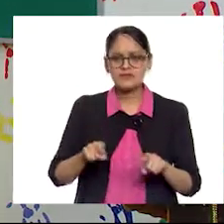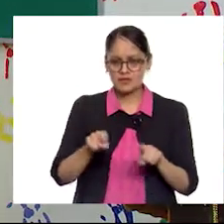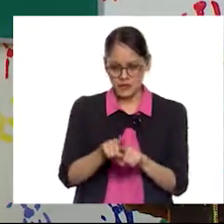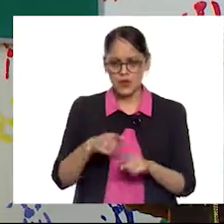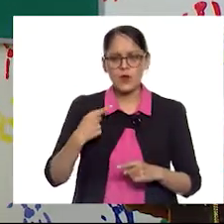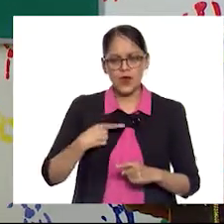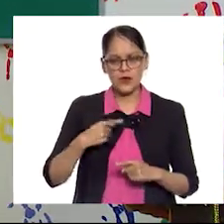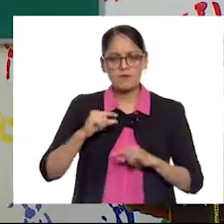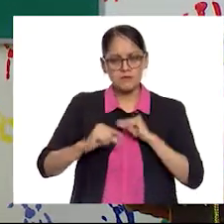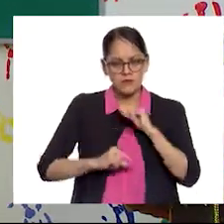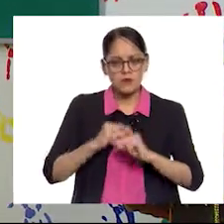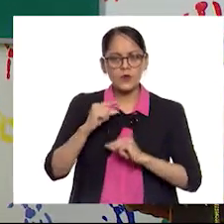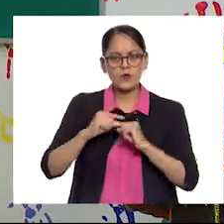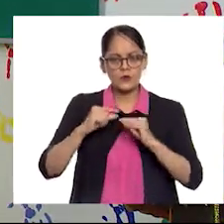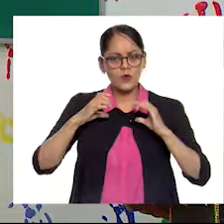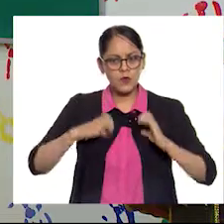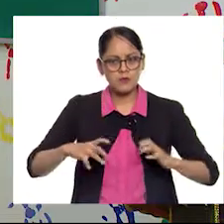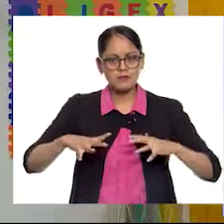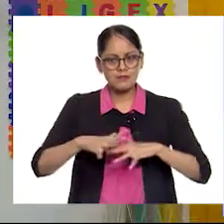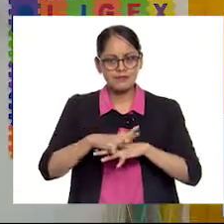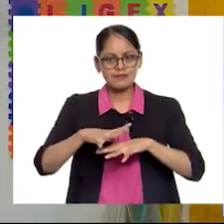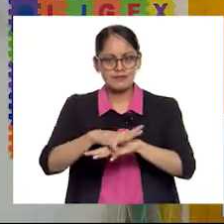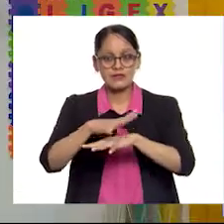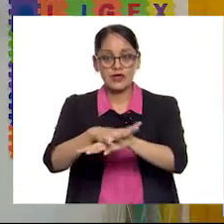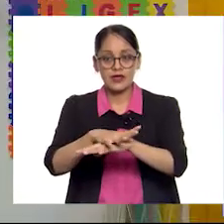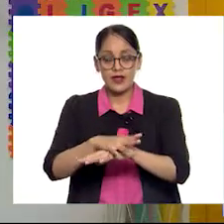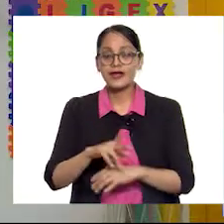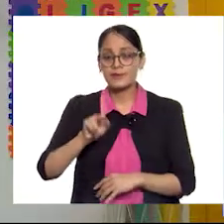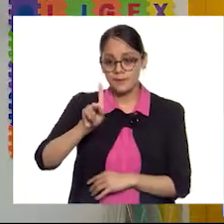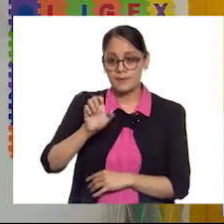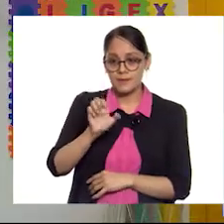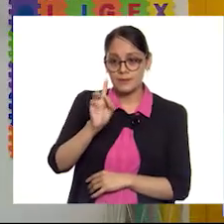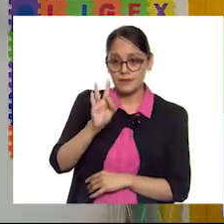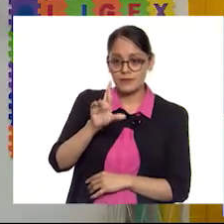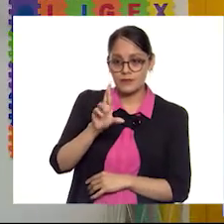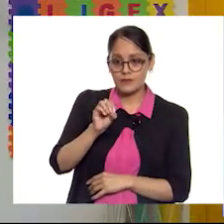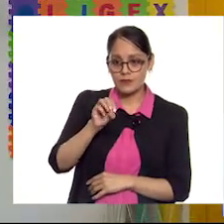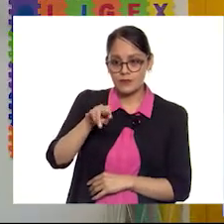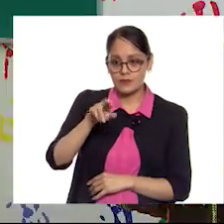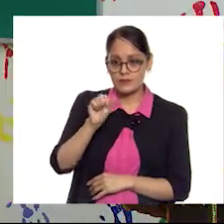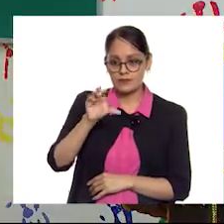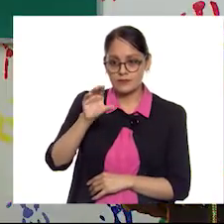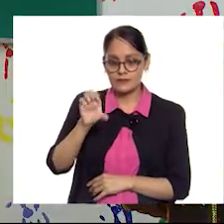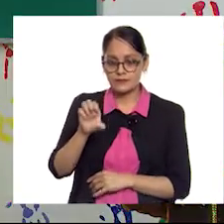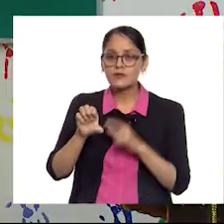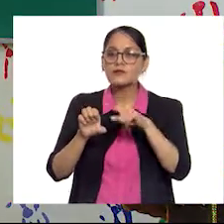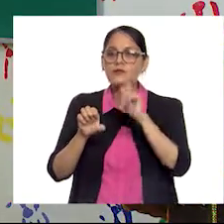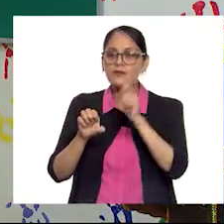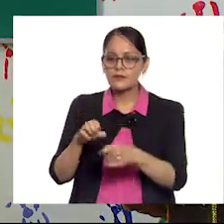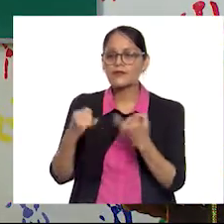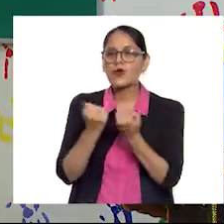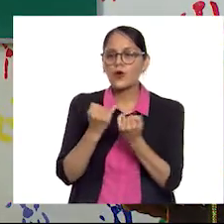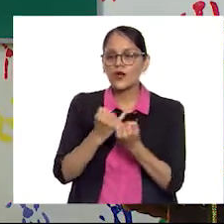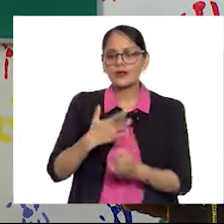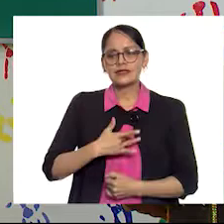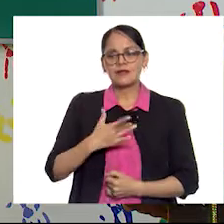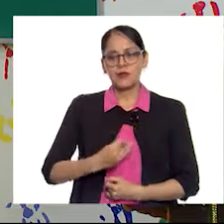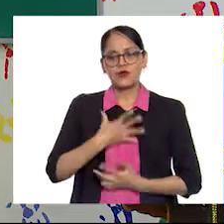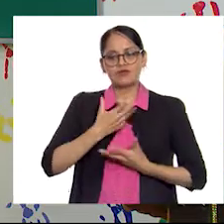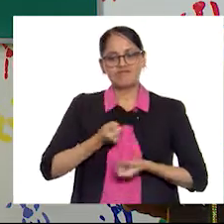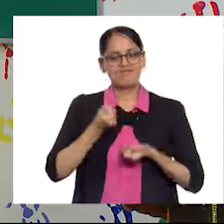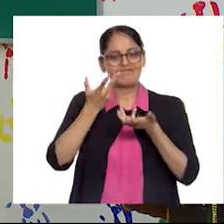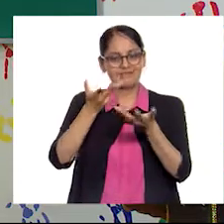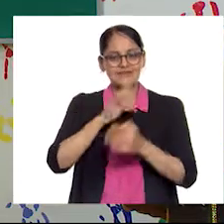iba cambiándoles toda esa parte. Entonces el performance también nos sirve para poder expresar o transmitir emociones y